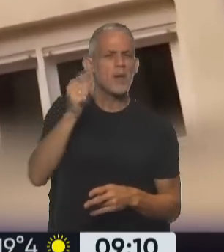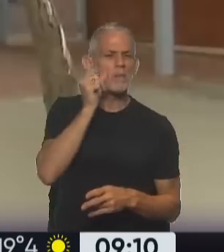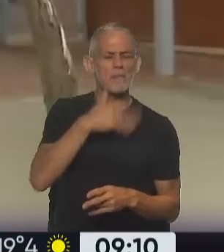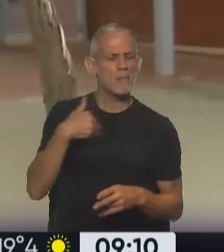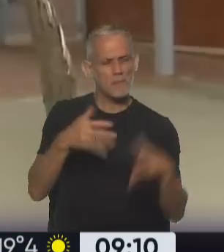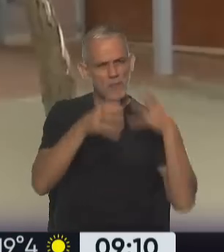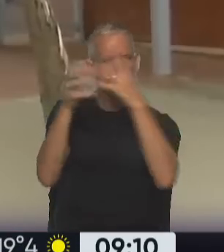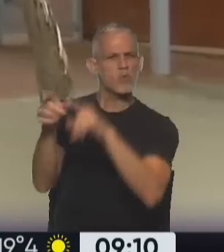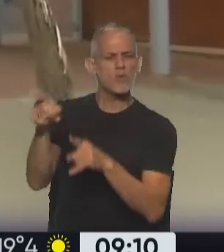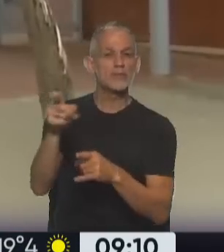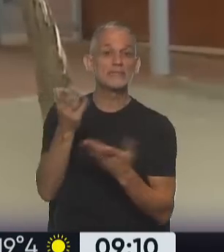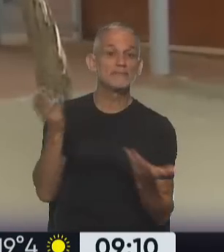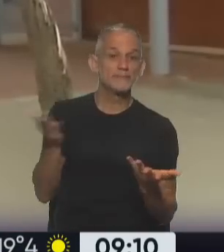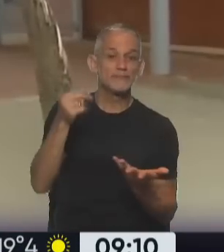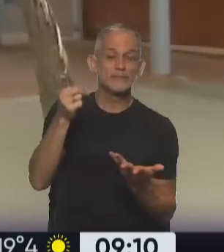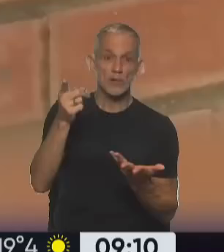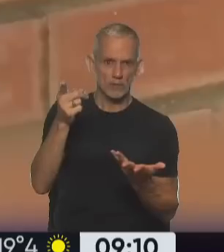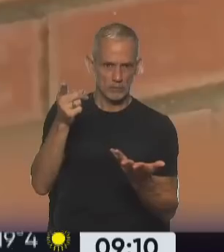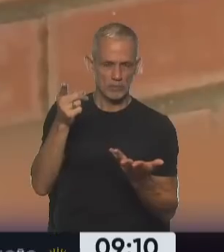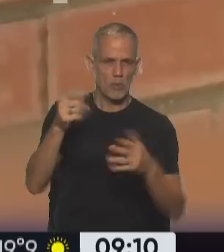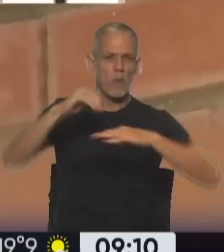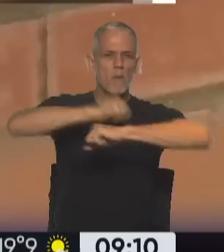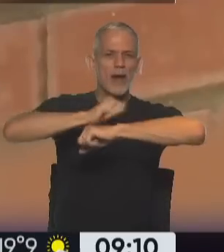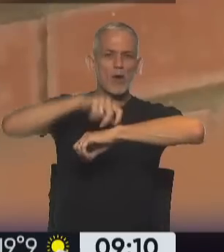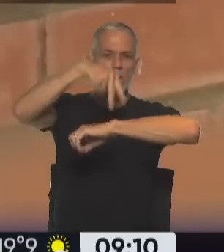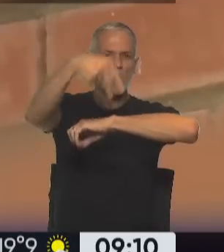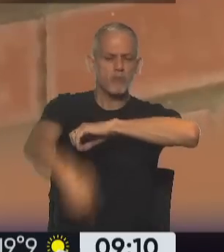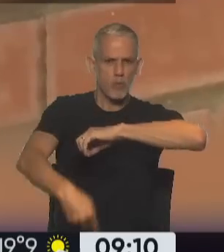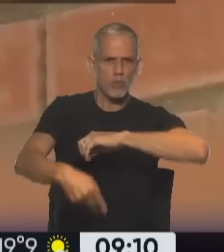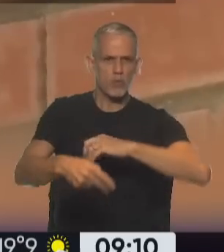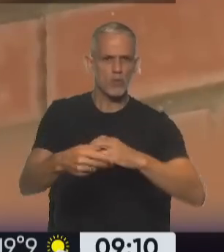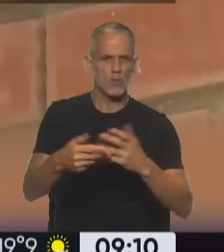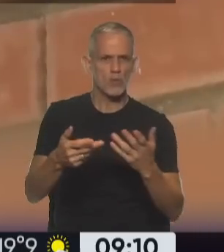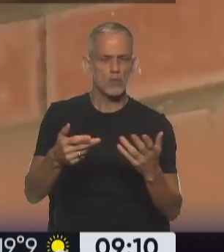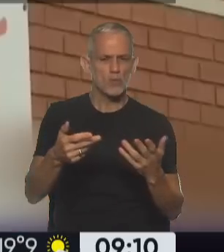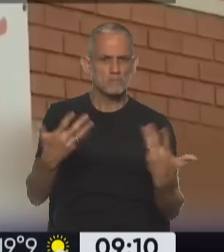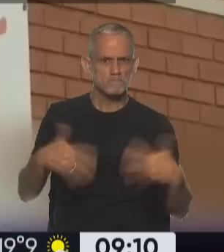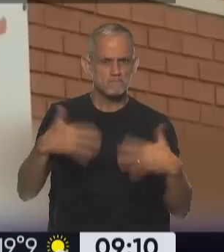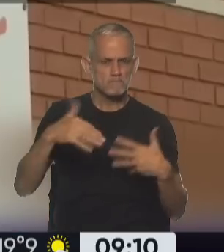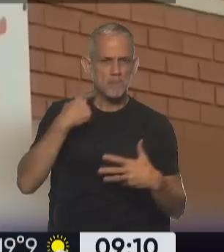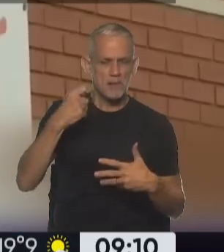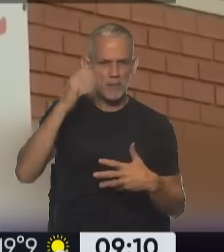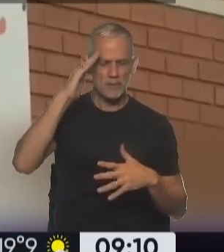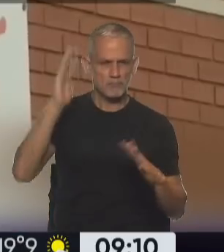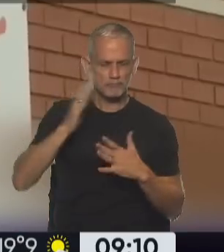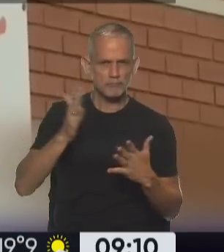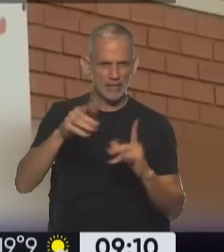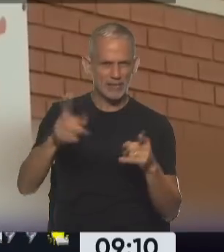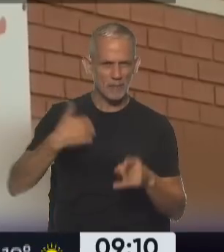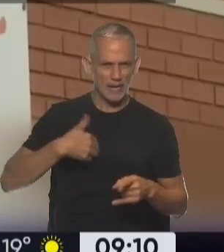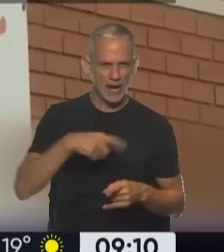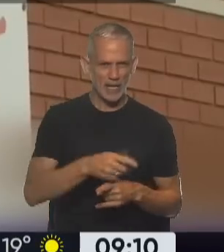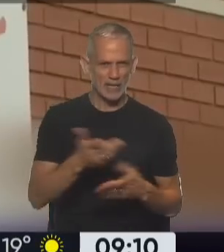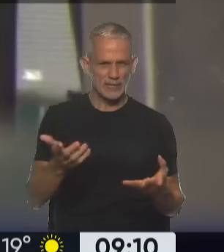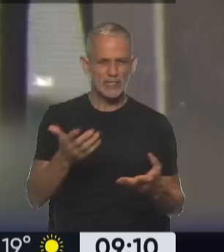papás y, bueno, lo cierto es que se arrojaron de un balcón. El caso, claro, conmociona a España y también repercute en nuestro